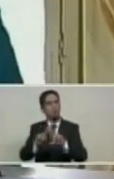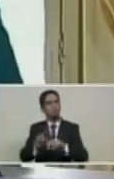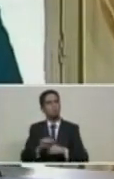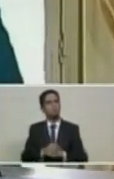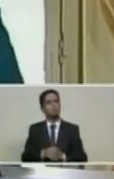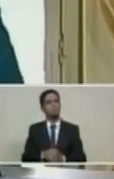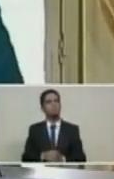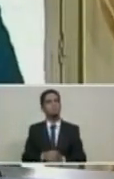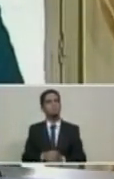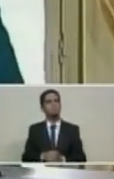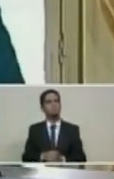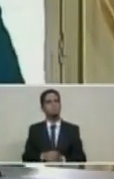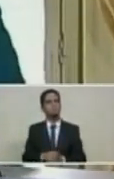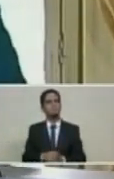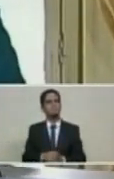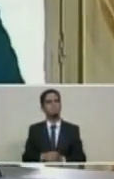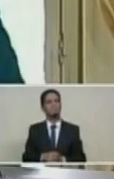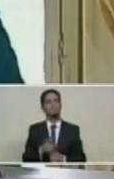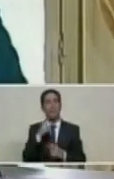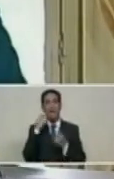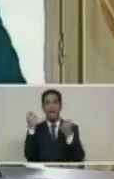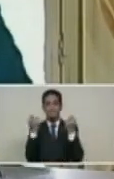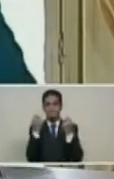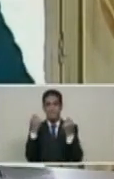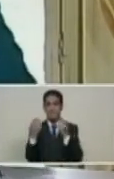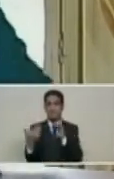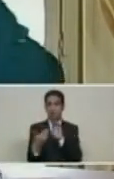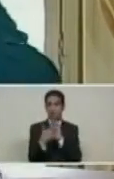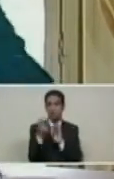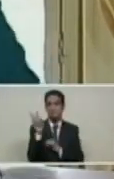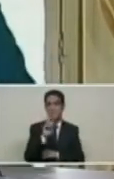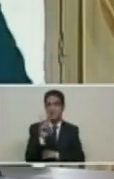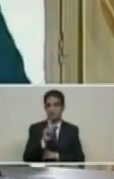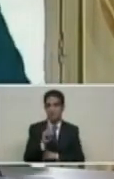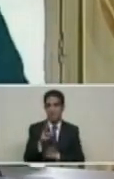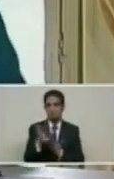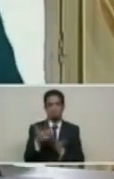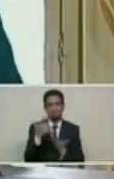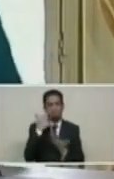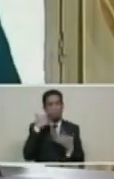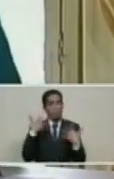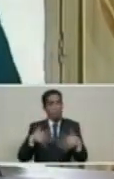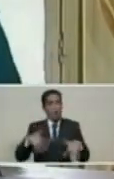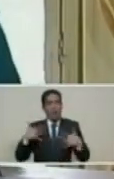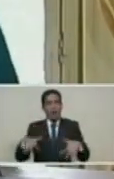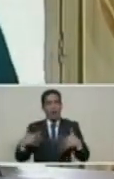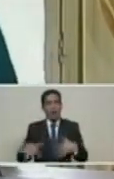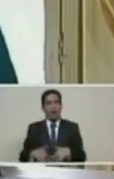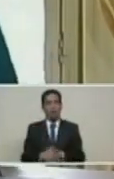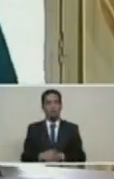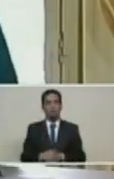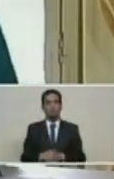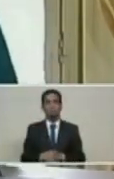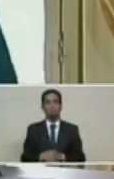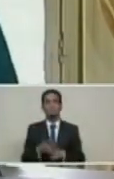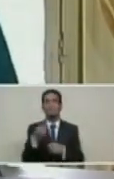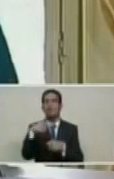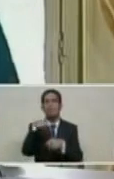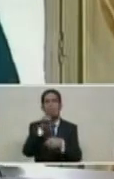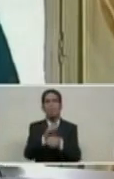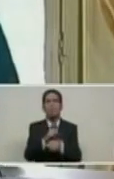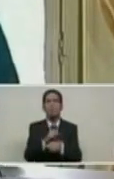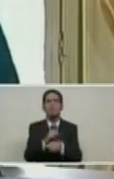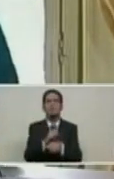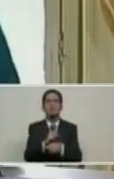Antonio Guterres, la campaña que hay contra Venezuela no tiene comparación. Y la única forma en que